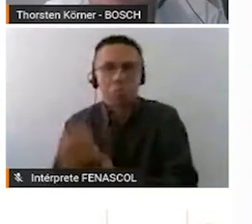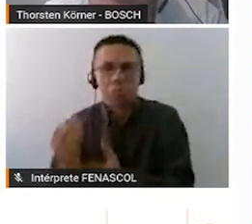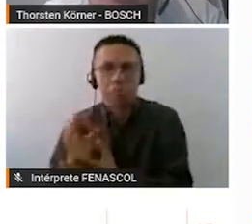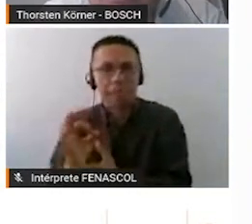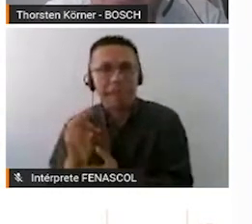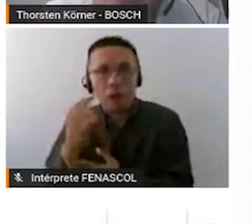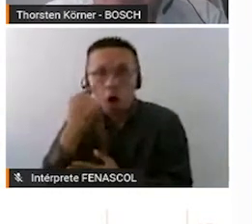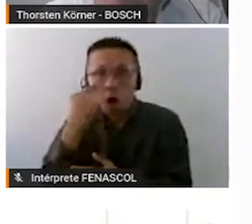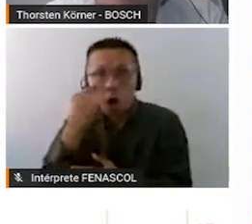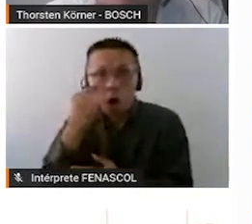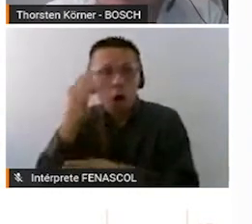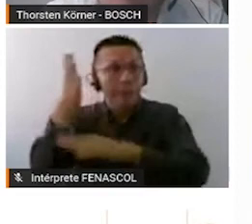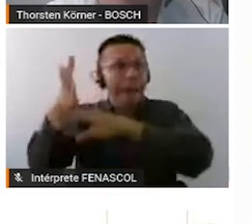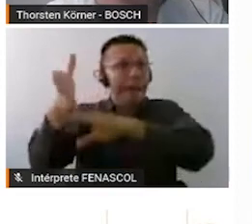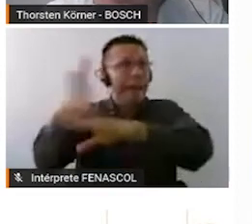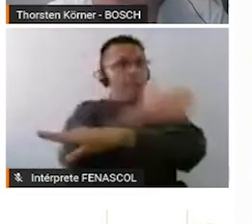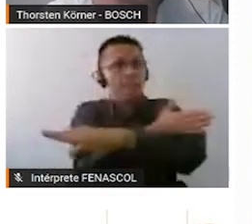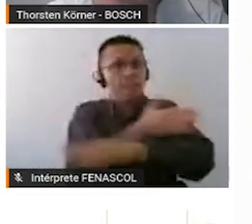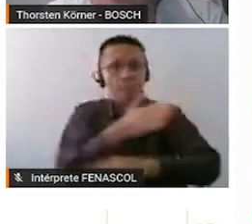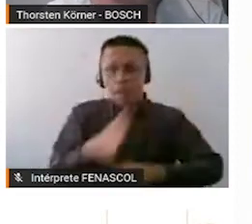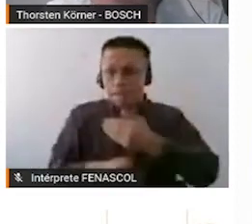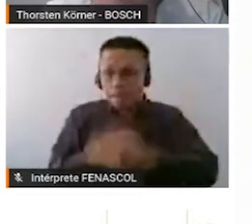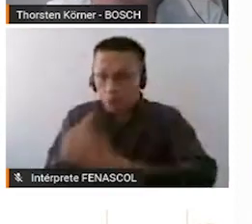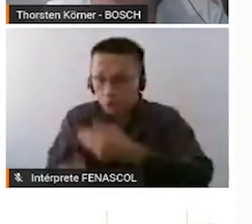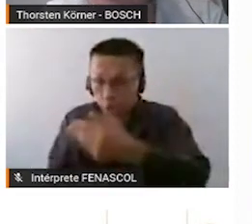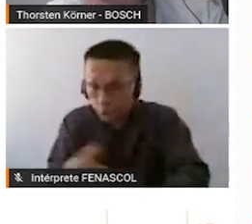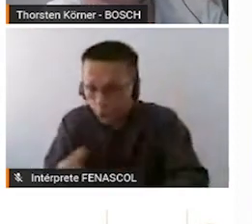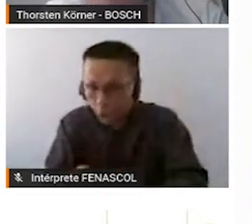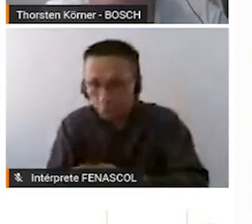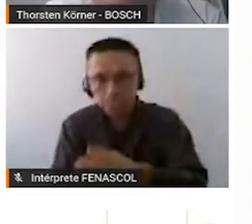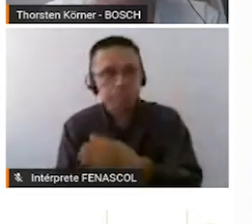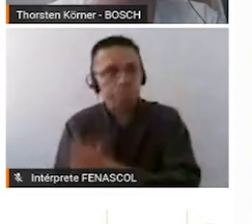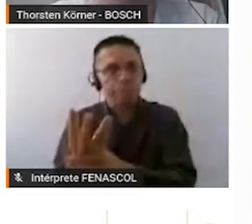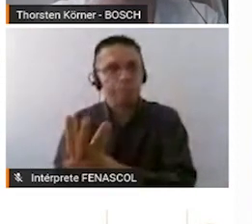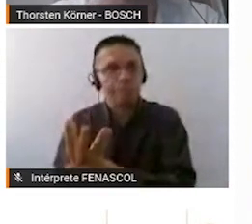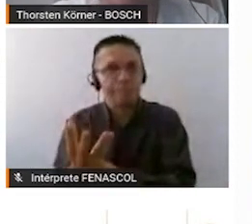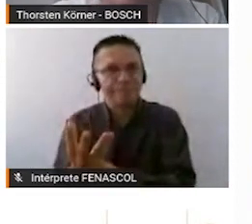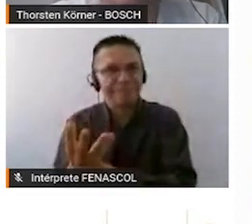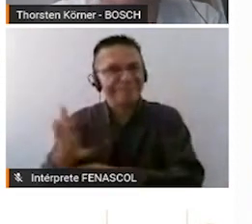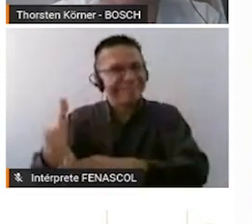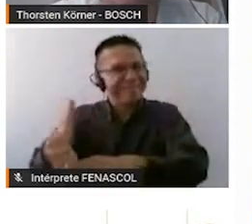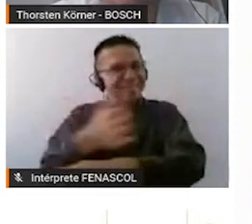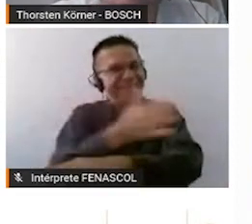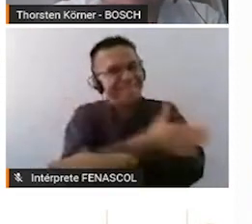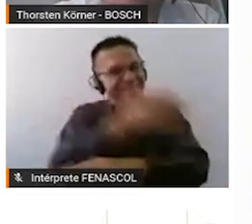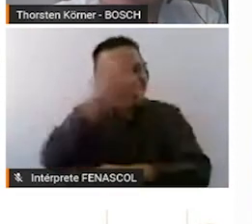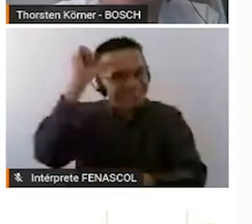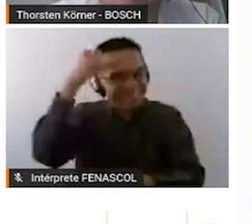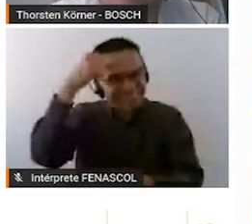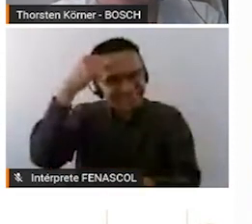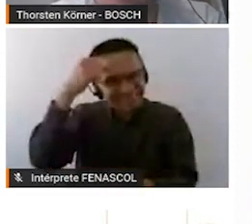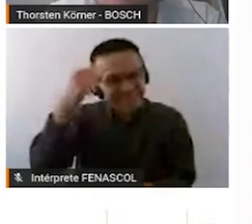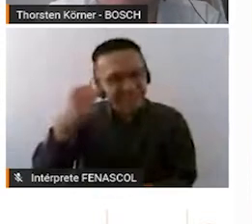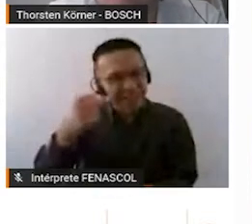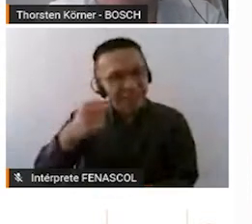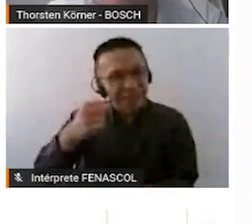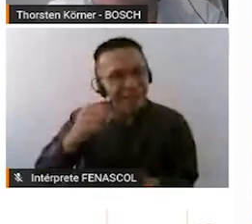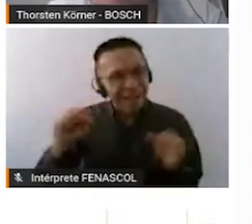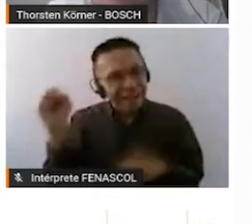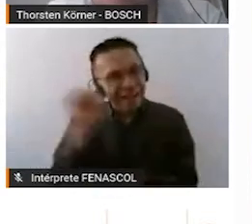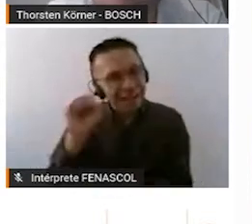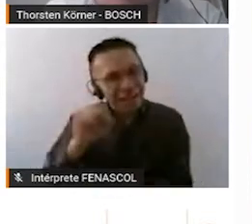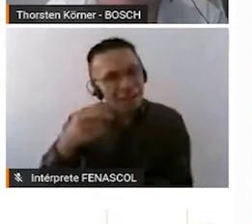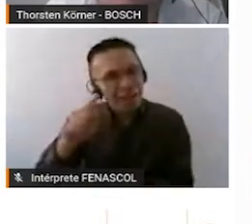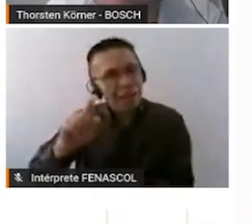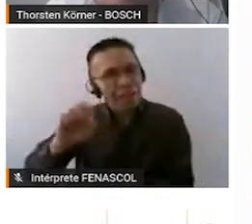importante. Antes, el proceso lideraba al producto, ¿no? El ejemplo que vimos con Henry Ford. Ustedes elijan cualquier color de